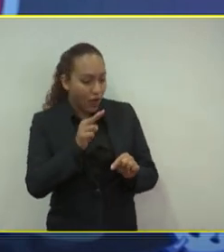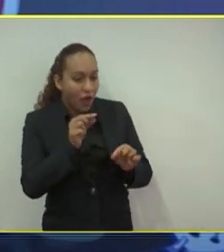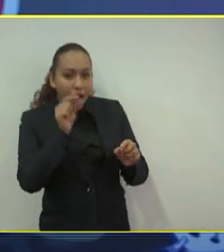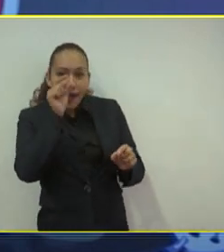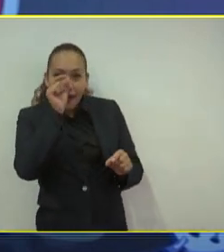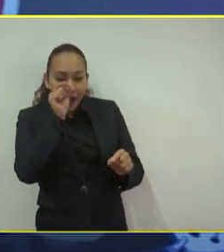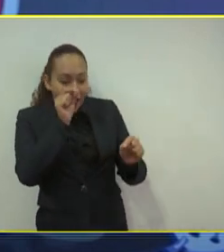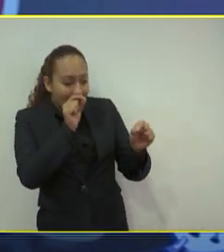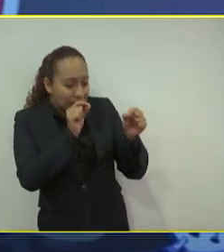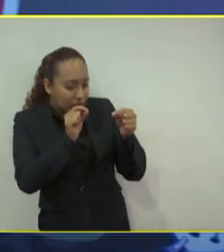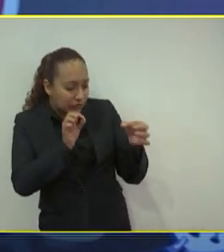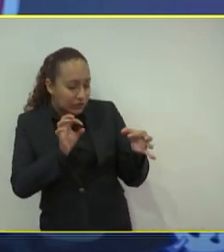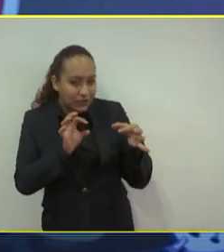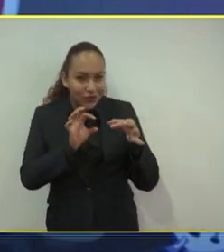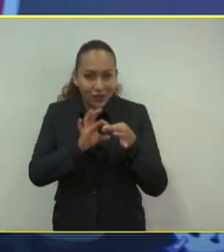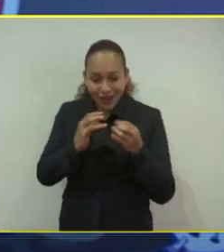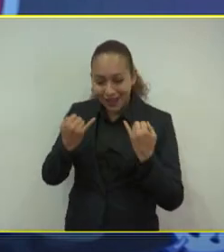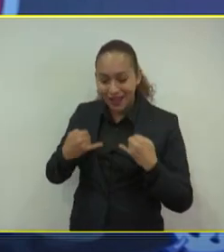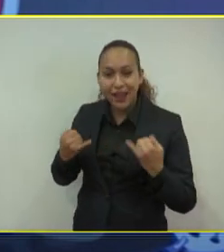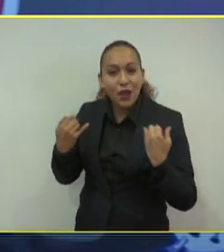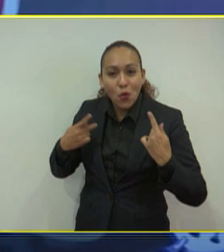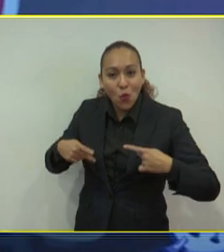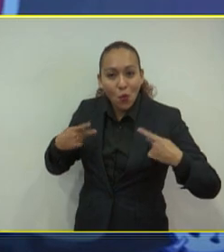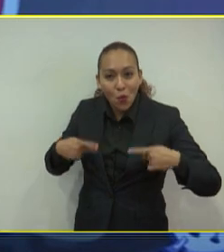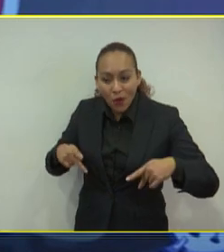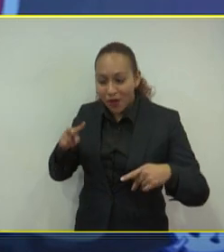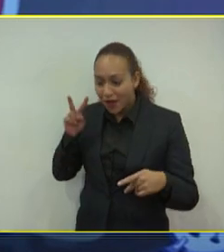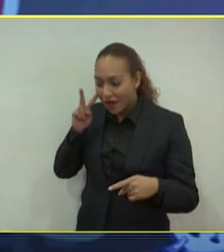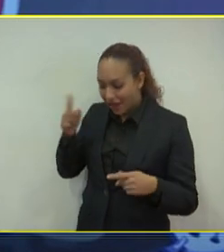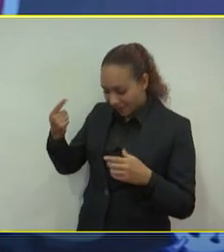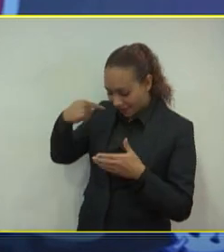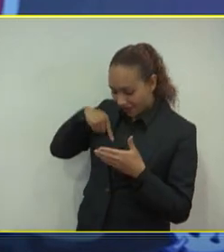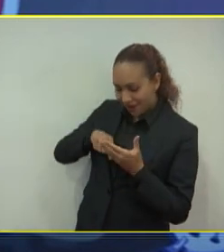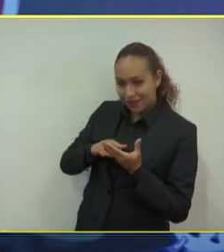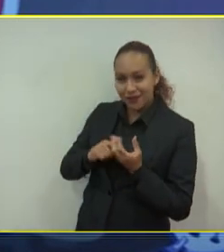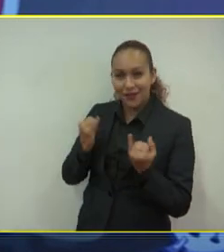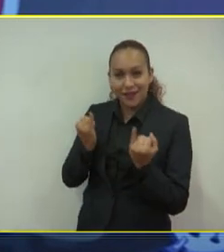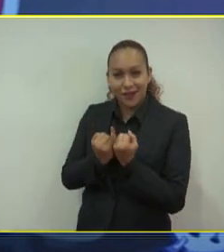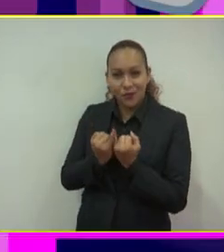entendido el escenario, ¿no? Se le dé un contexto completo.